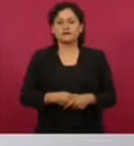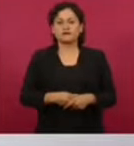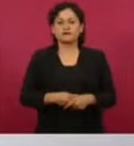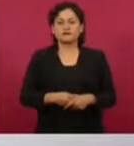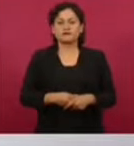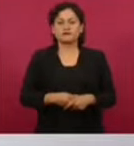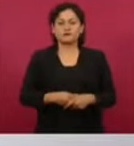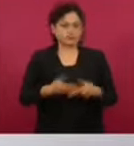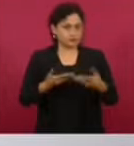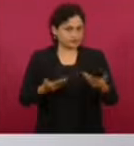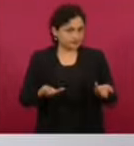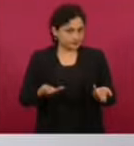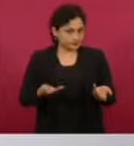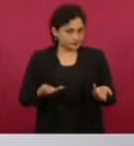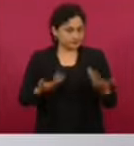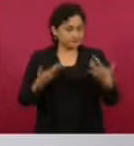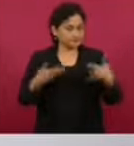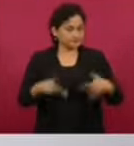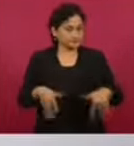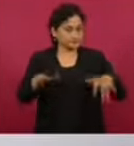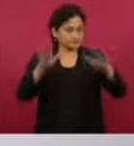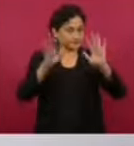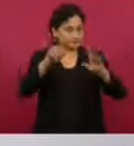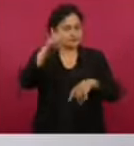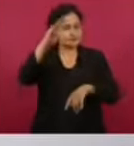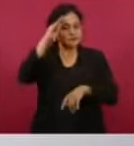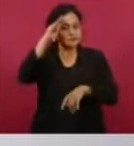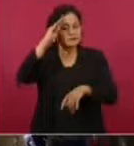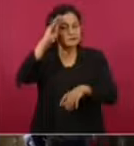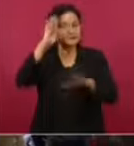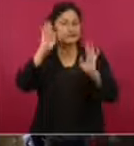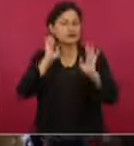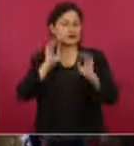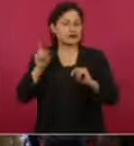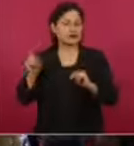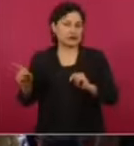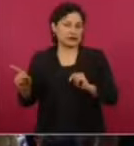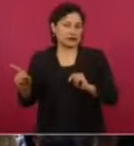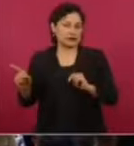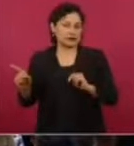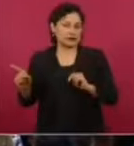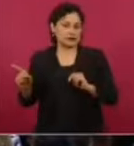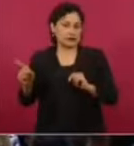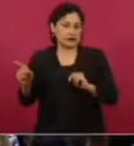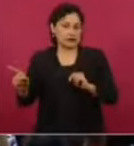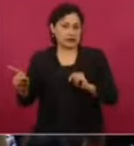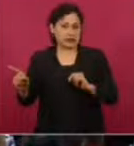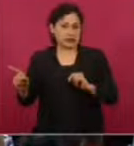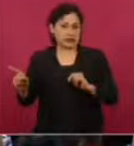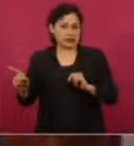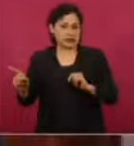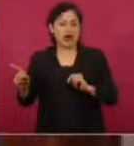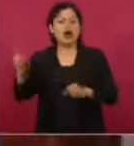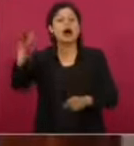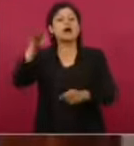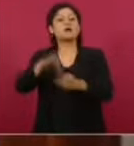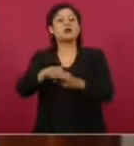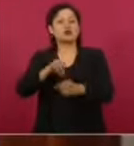en el supuesto qué dicen ellos botados por por el litio